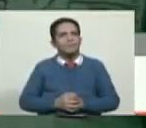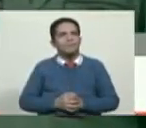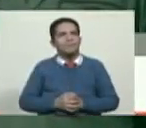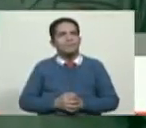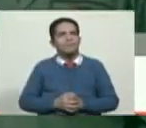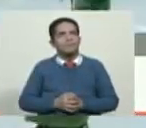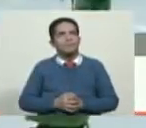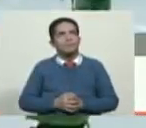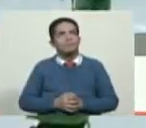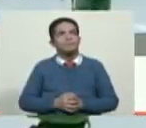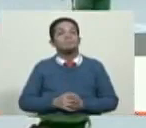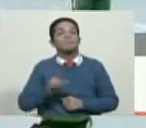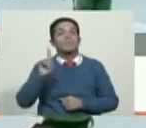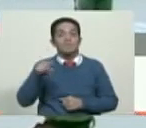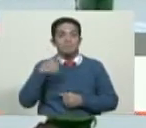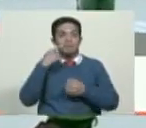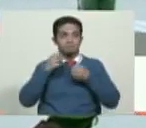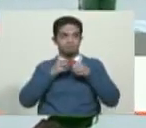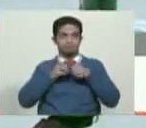y desplegada